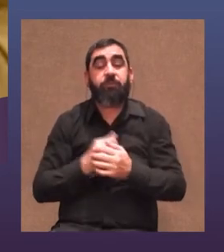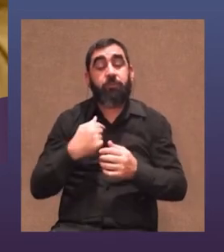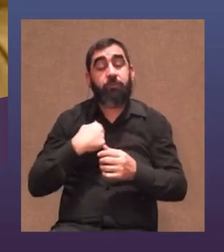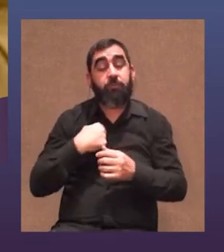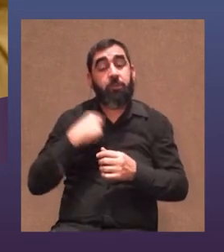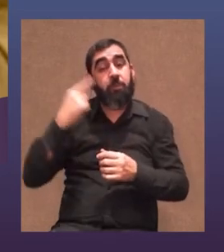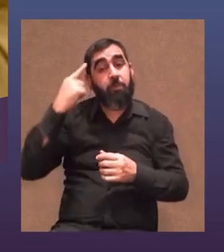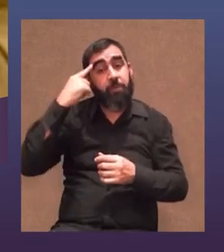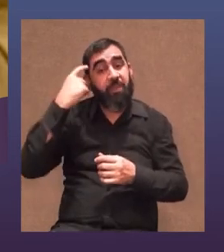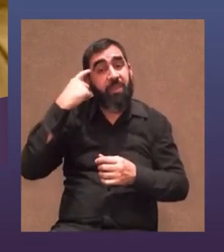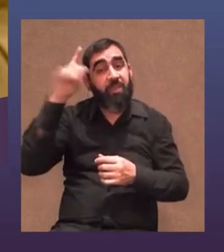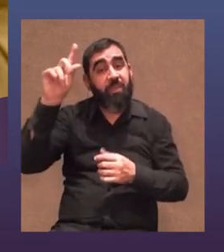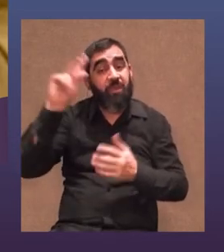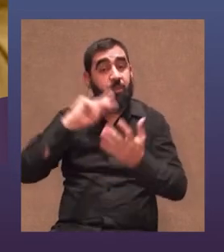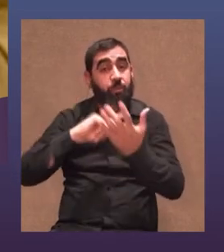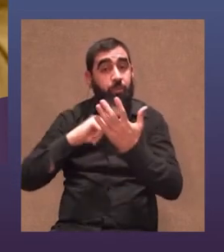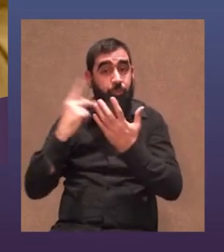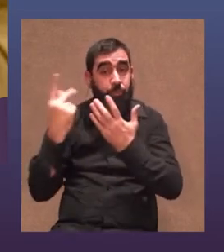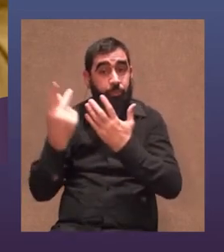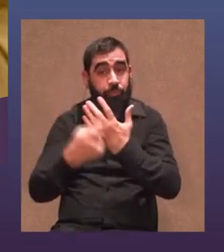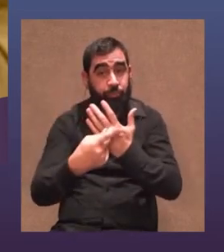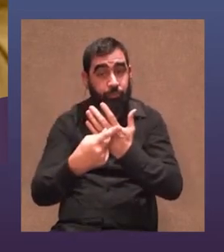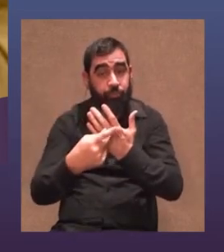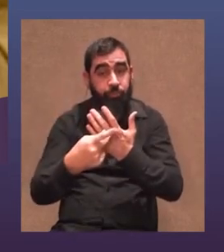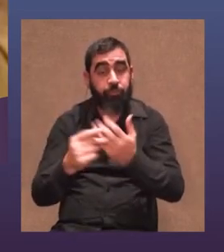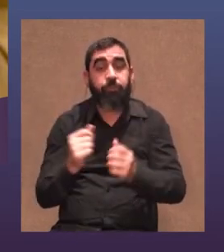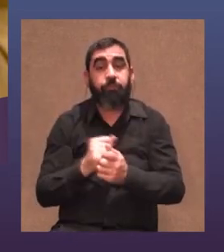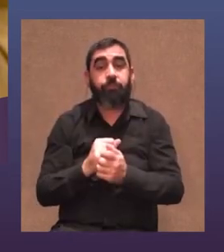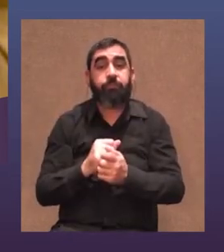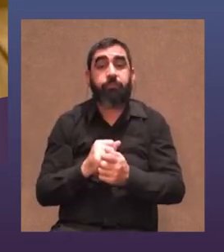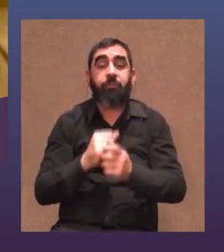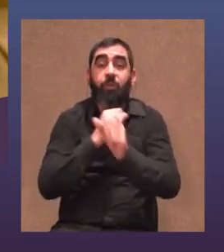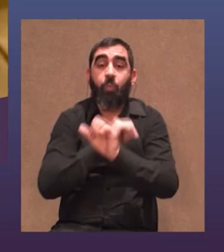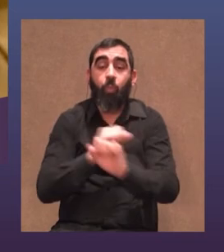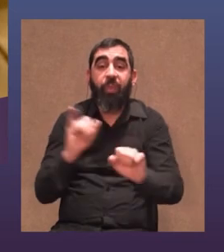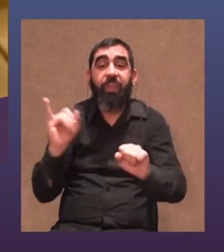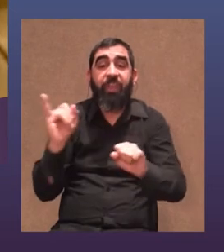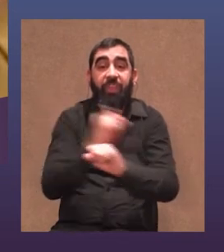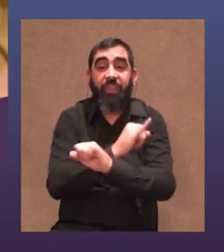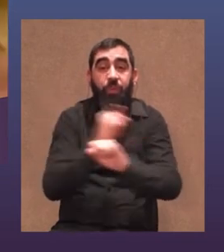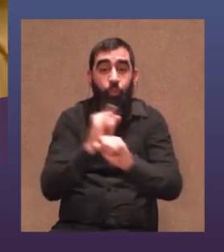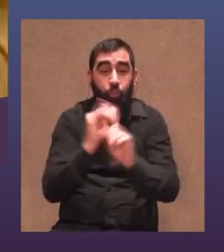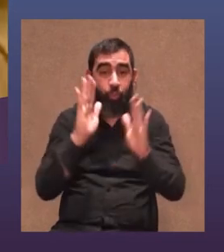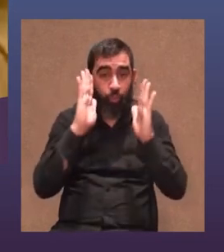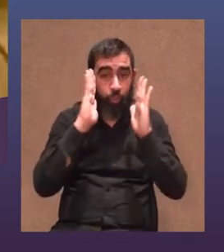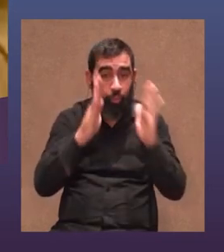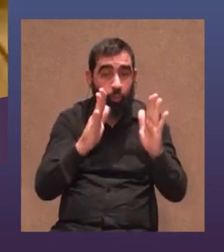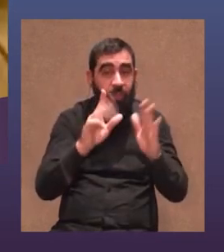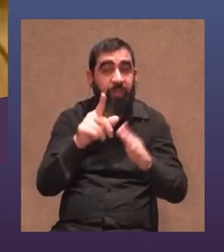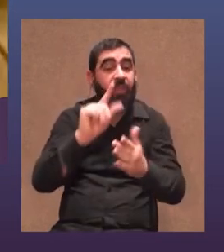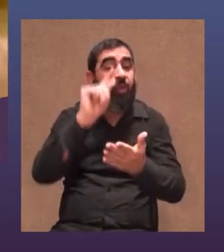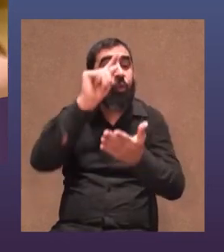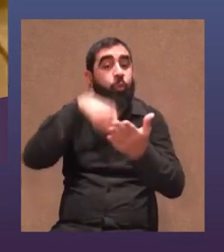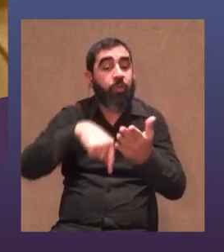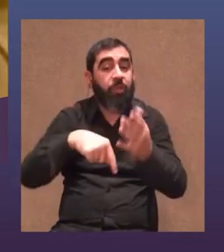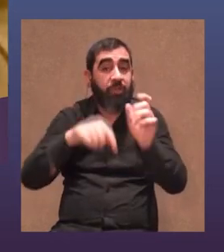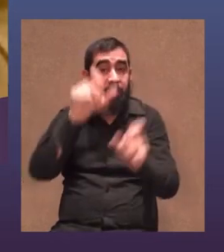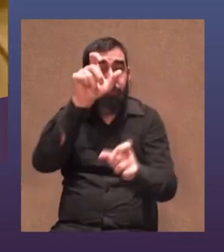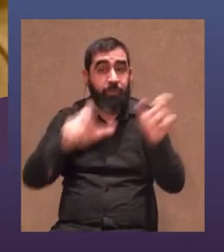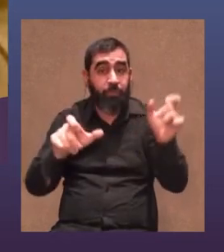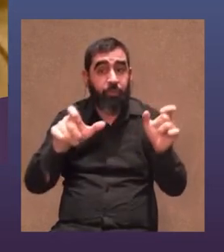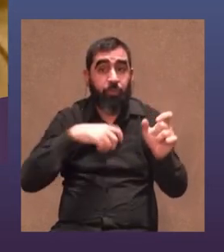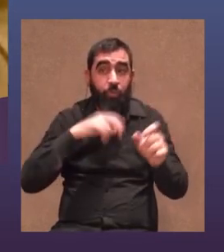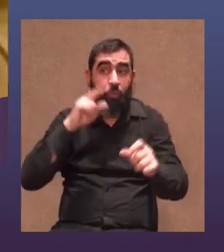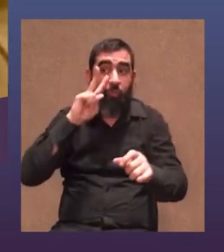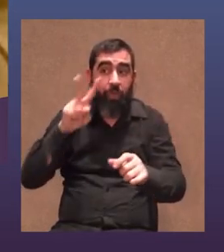un proyecto que sería para instituciones que contraten gente como la que estoy